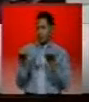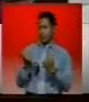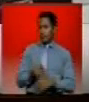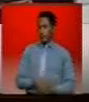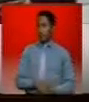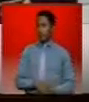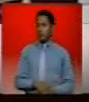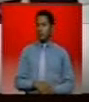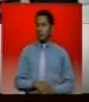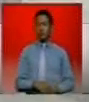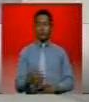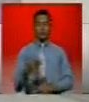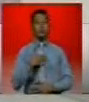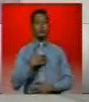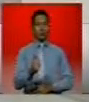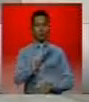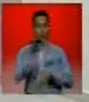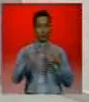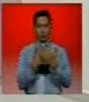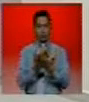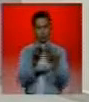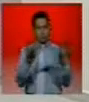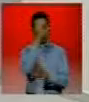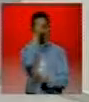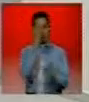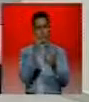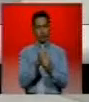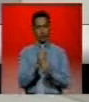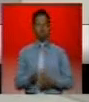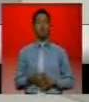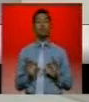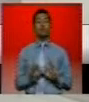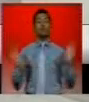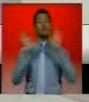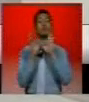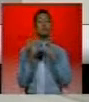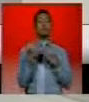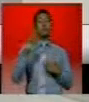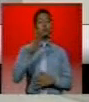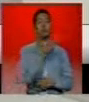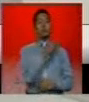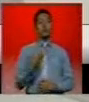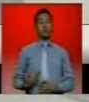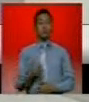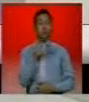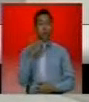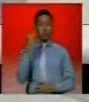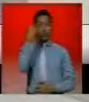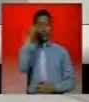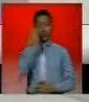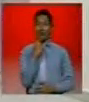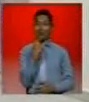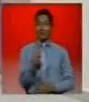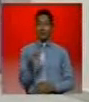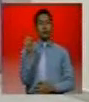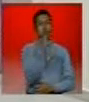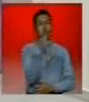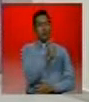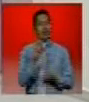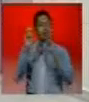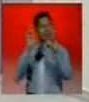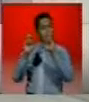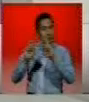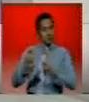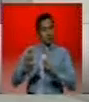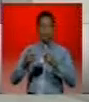¿Qué tal, Valeria? Buenas noches. En lo fundamental y lo más importante quizás hasta el momento es que el presidente ha dicho que se investiguen o que se inicien